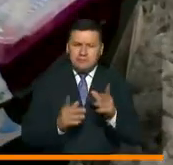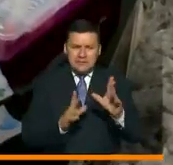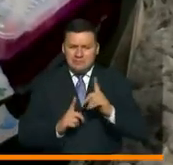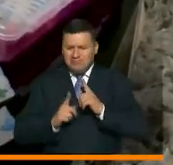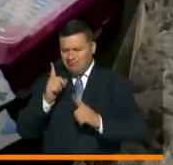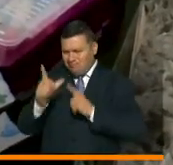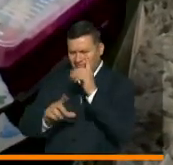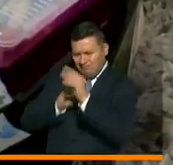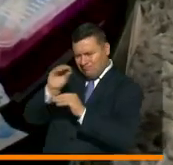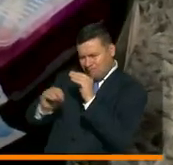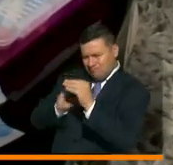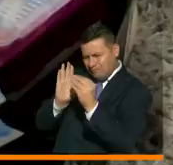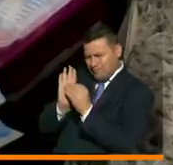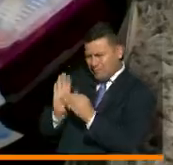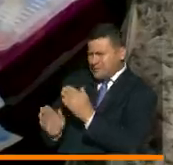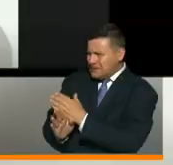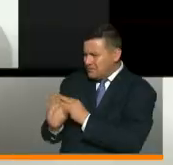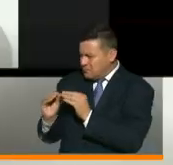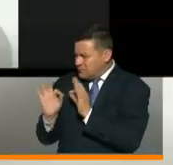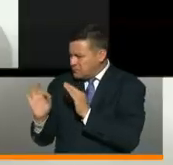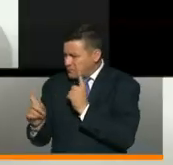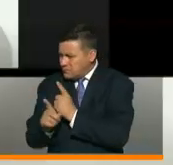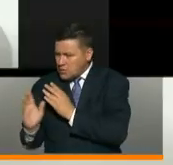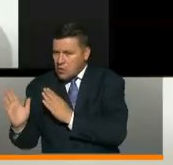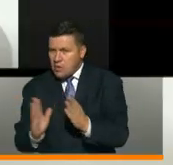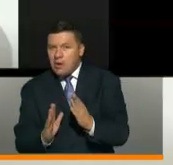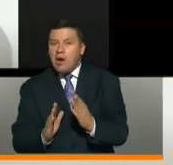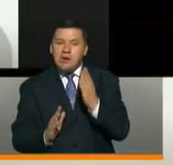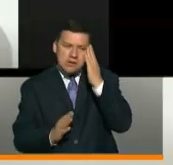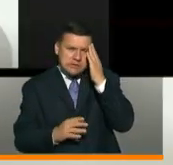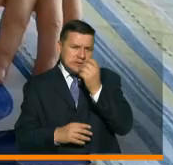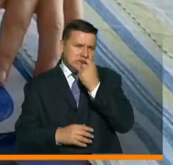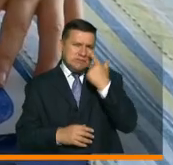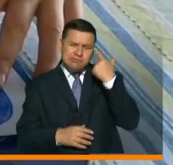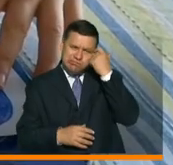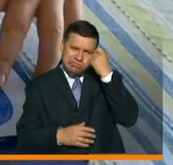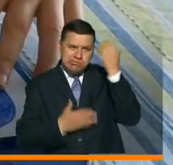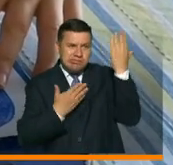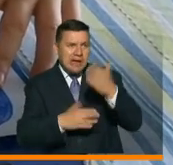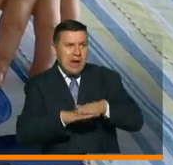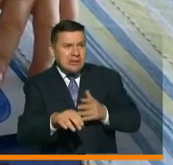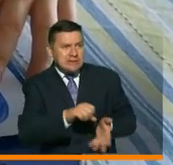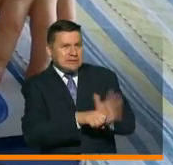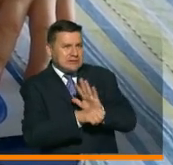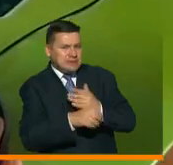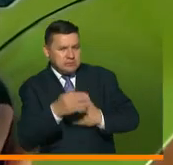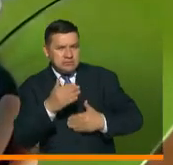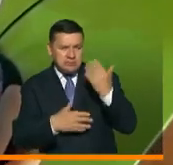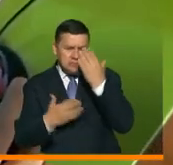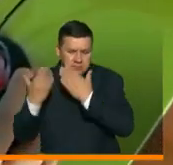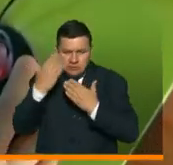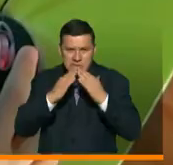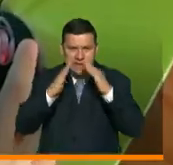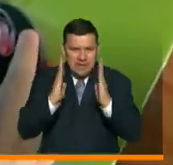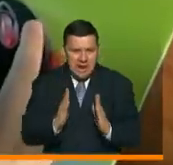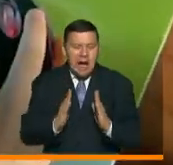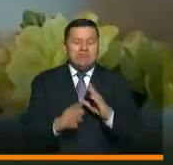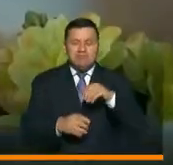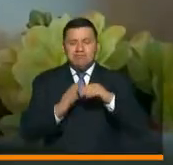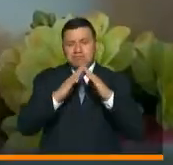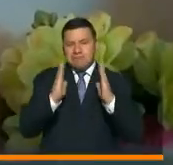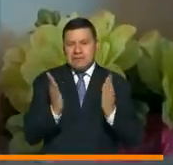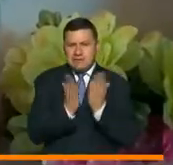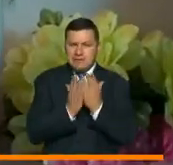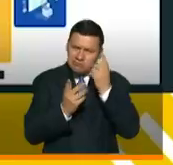lideró acciones responsables y oportunas que nos permitieron hacer frente a los desafíos que trajo la pandemia. Con el inicio del estudio en casa, pusimos en